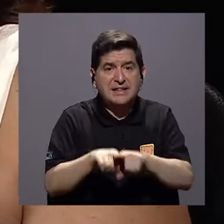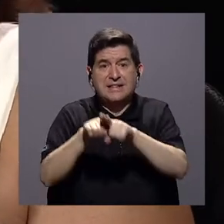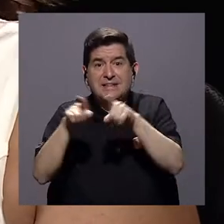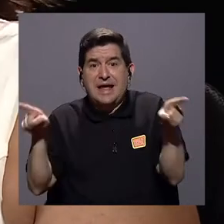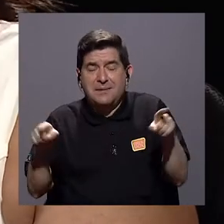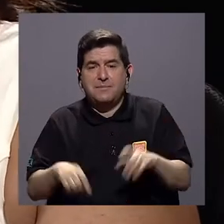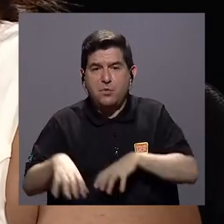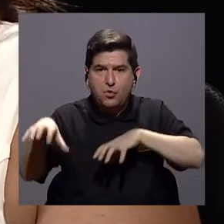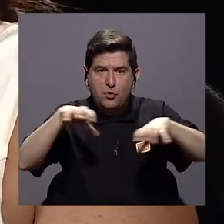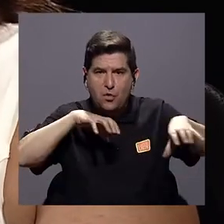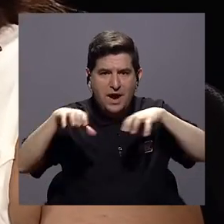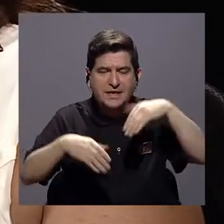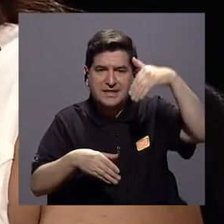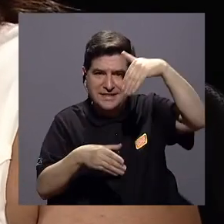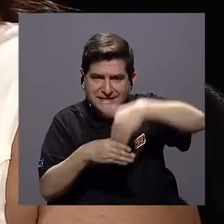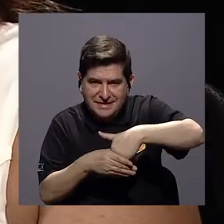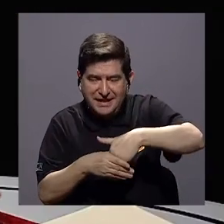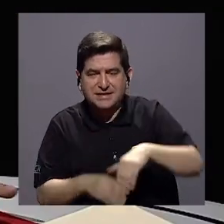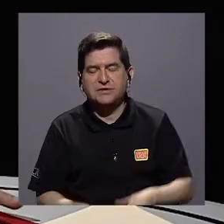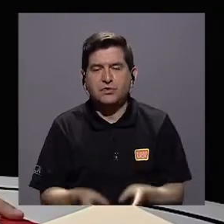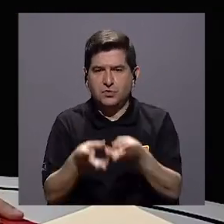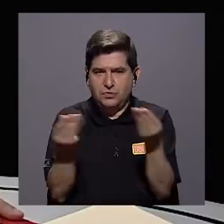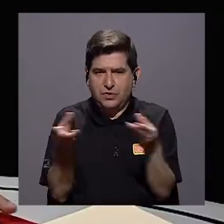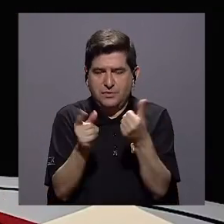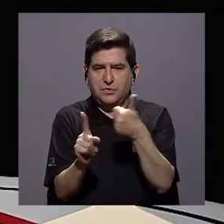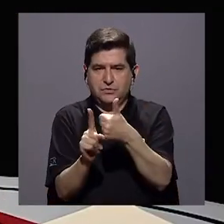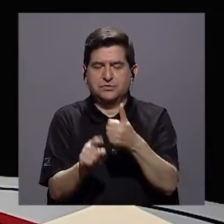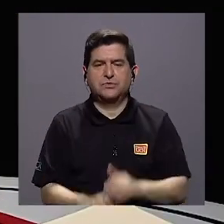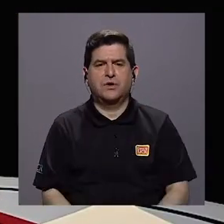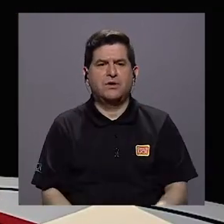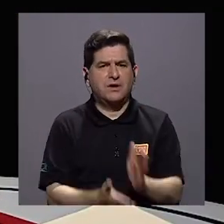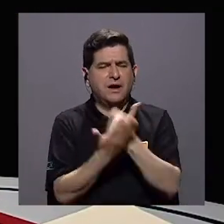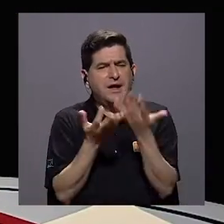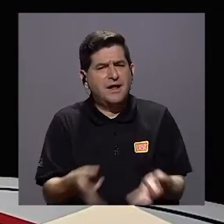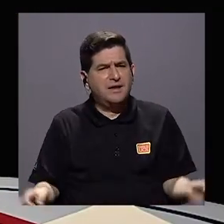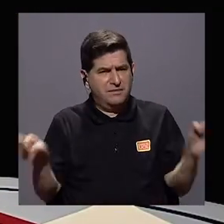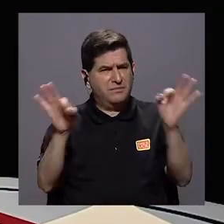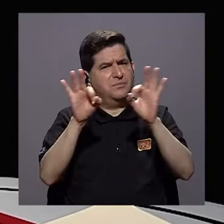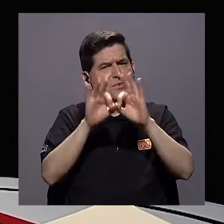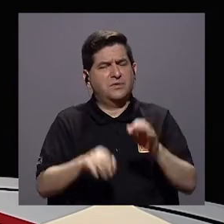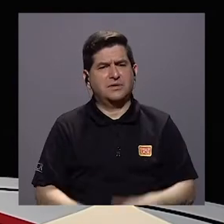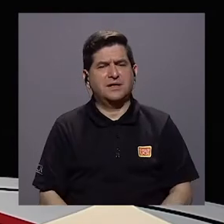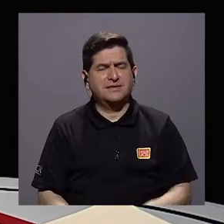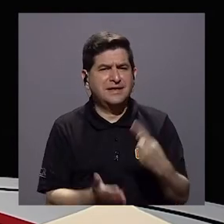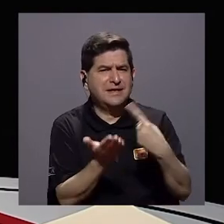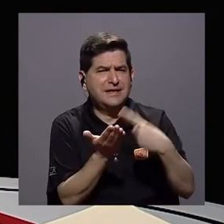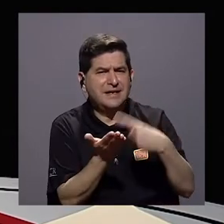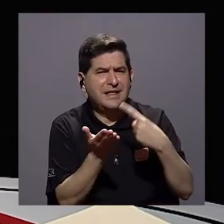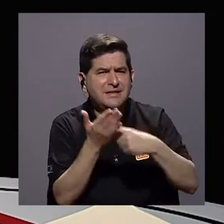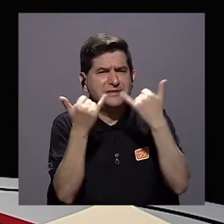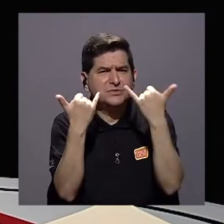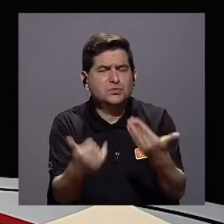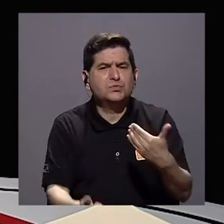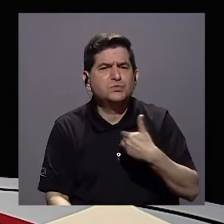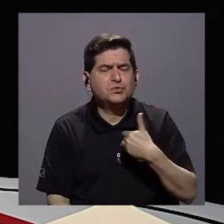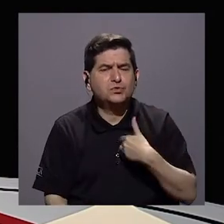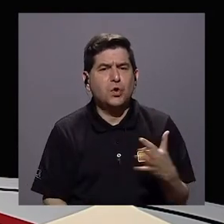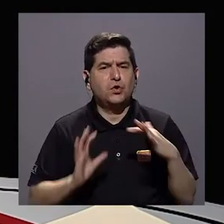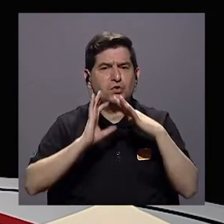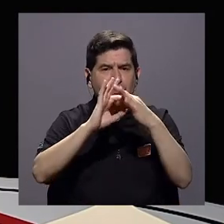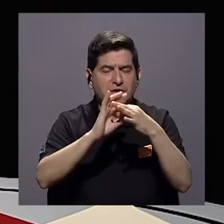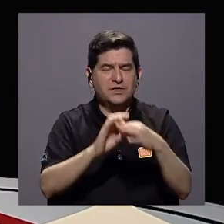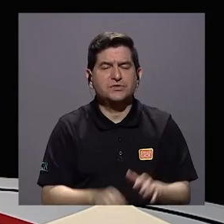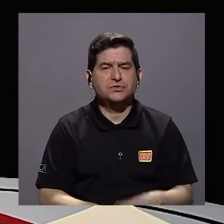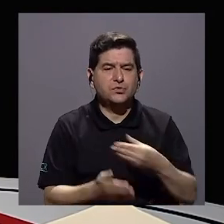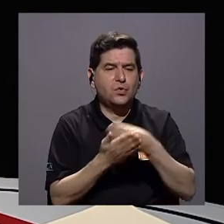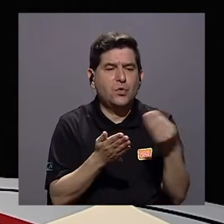para poder activarse dentro de la producción. Pero hay algo que es muy importante acá y es mucho el debate que se está dando, doña Isabel, y tiene que ver